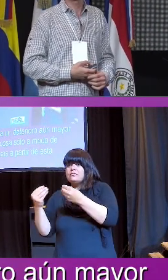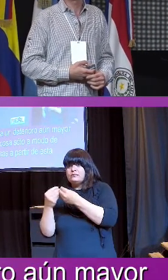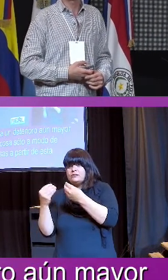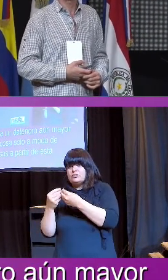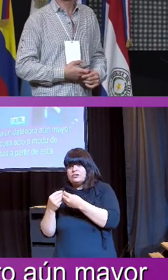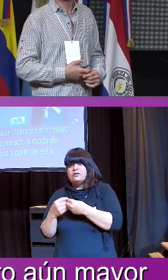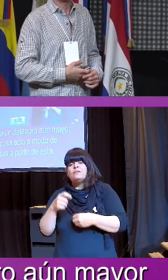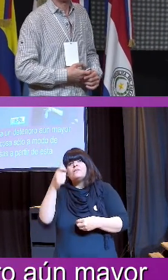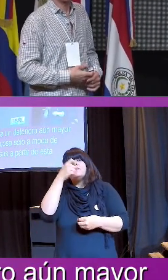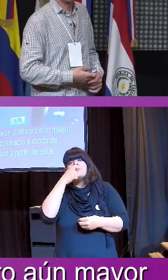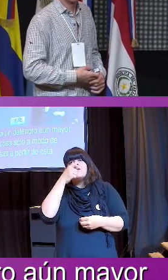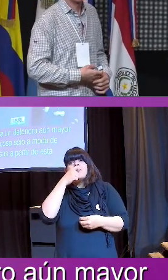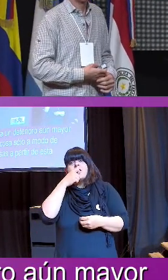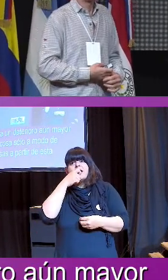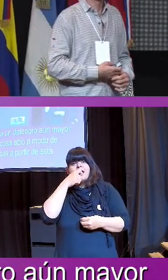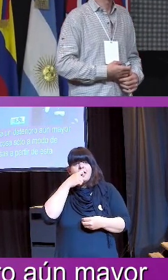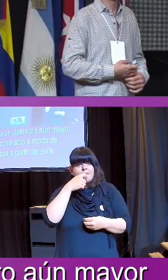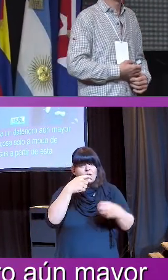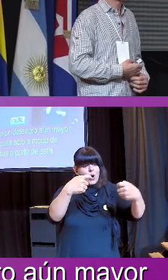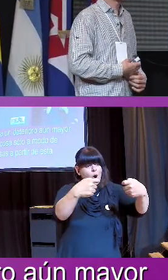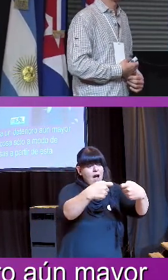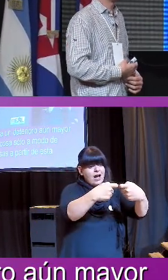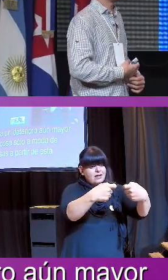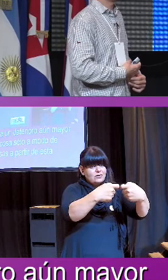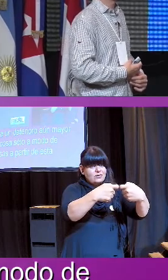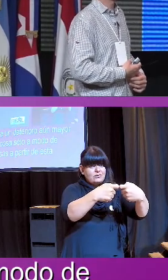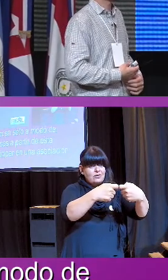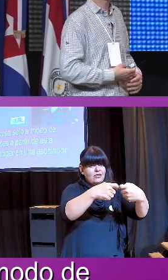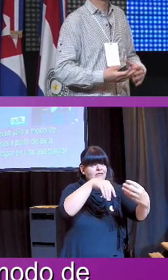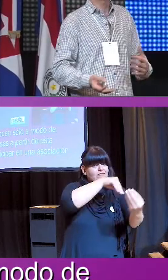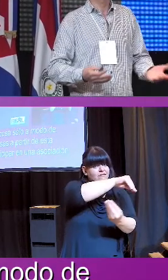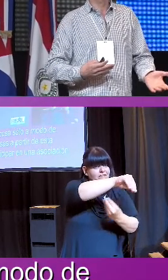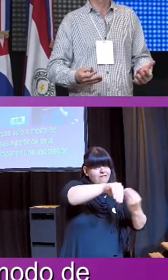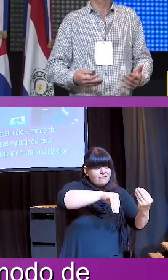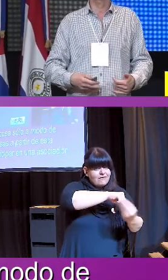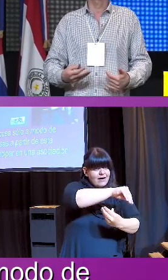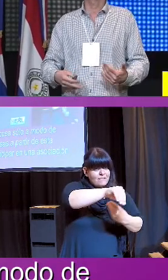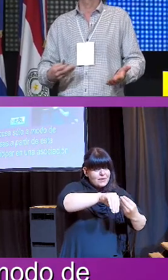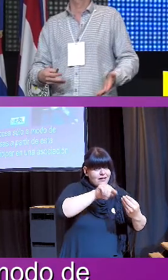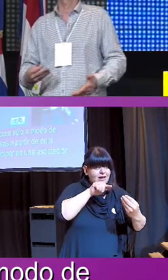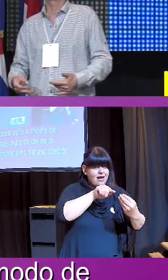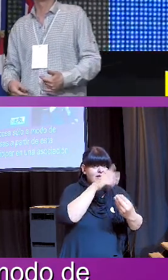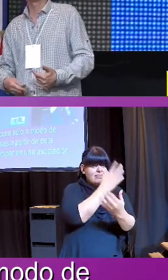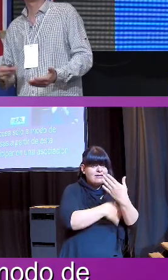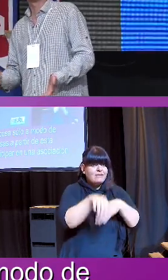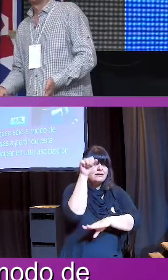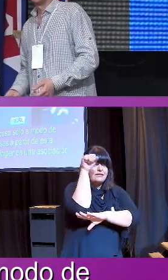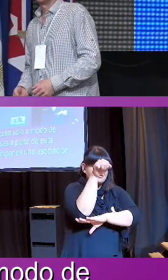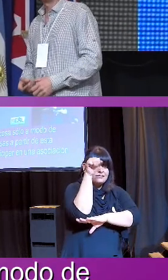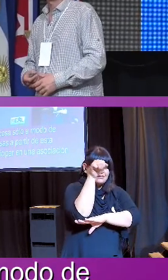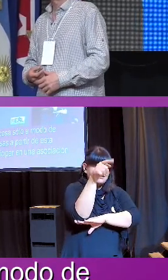una asociación de padres en autismo. Le preguntamos a la gente si participaba o no y en función de eso